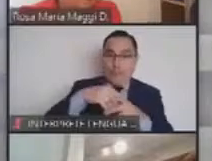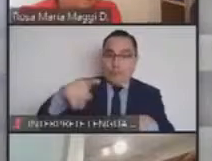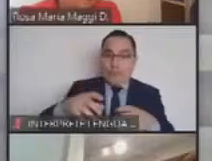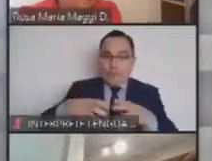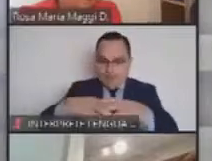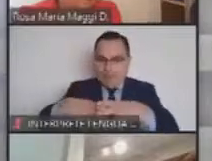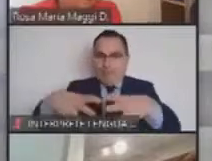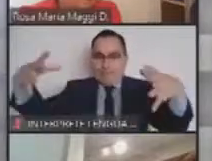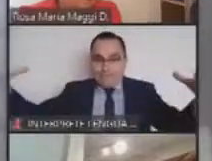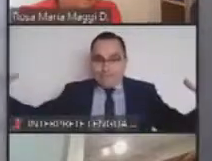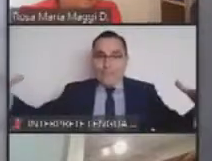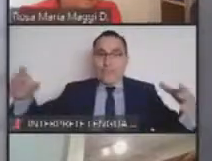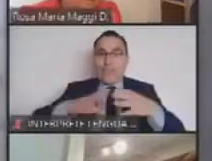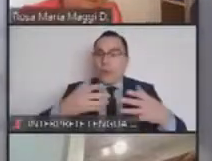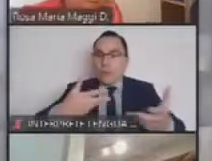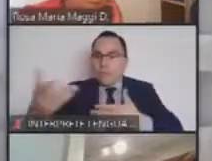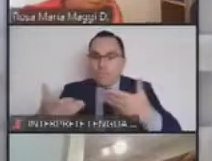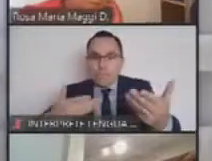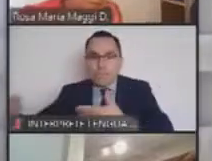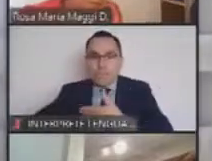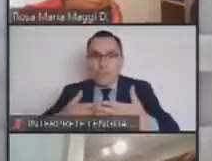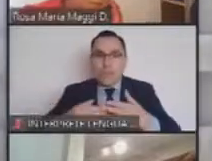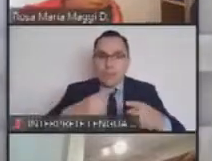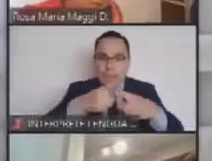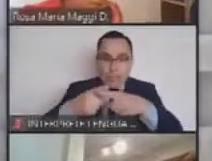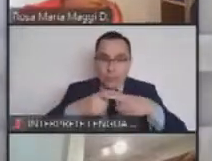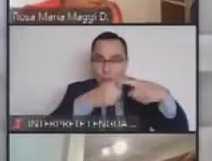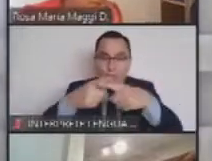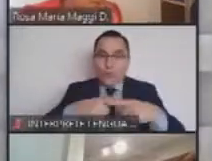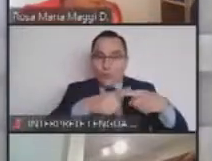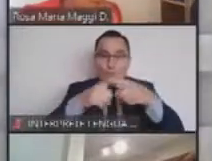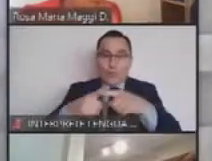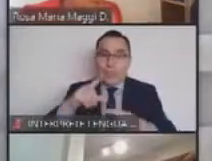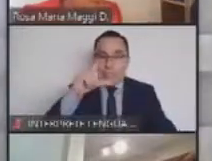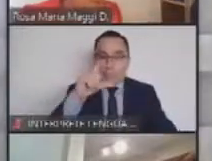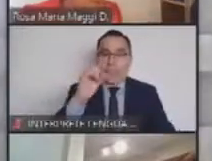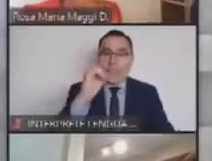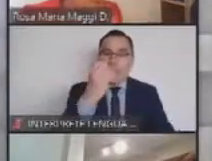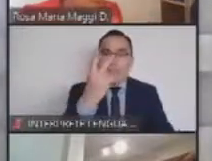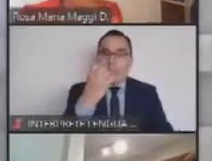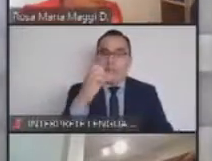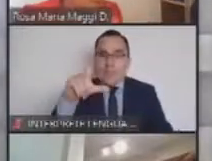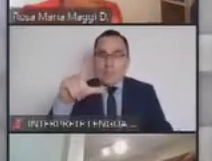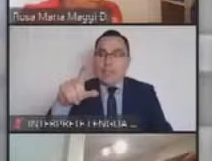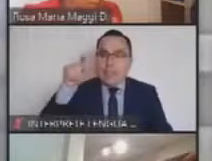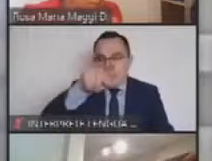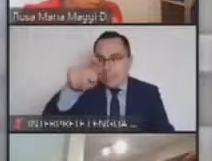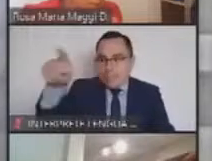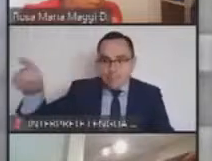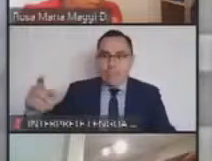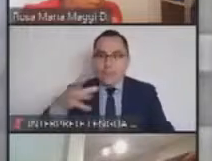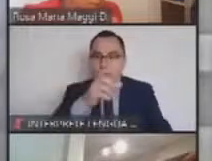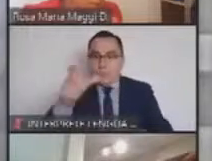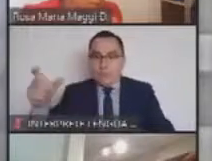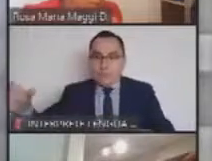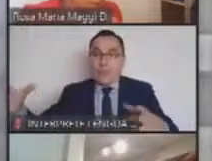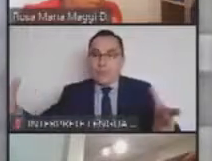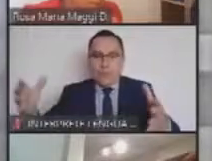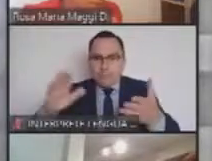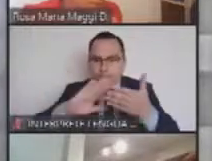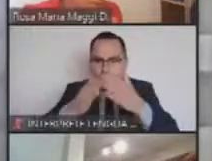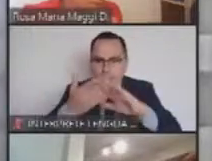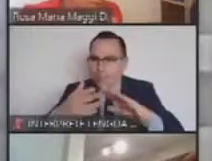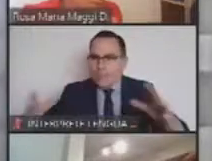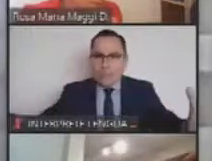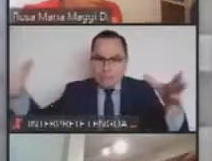ampliamente la participación de la sociedad civil y el diálogo constante entre los responsables del diseño e